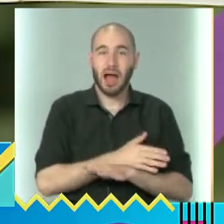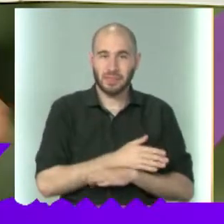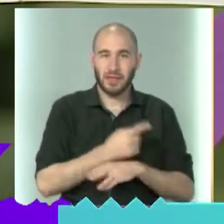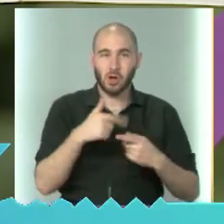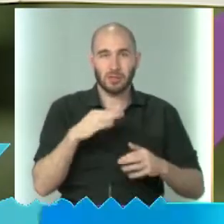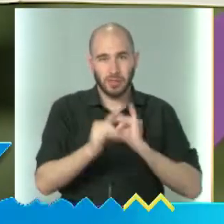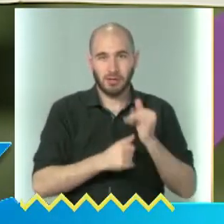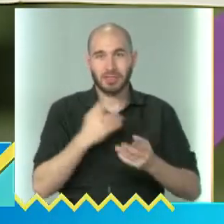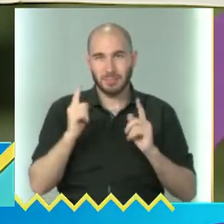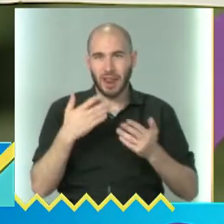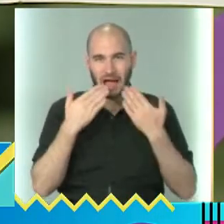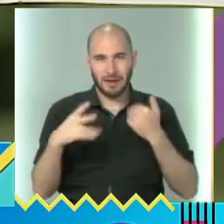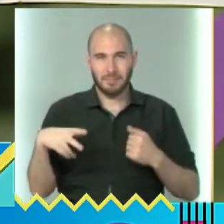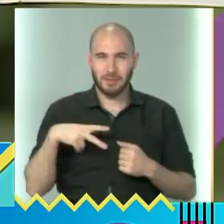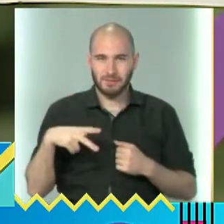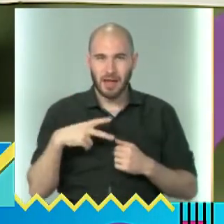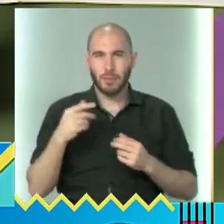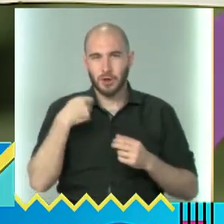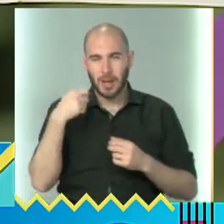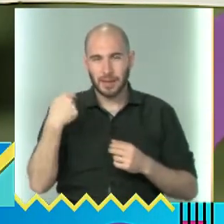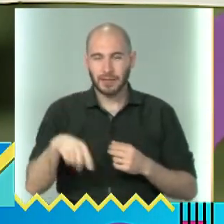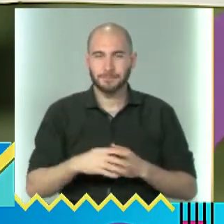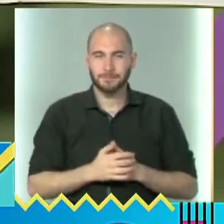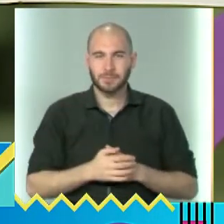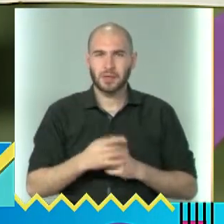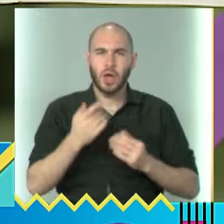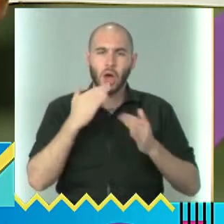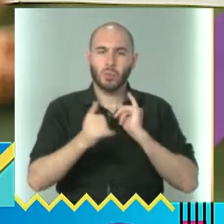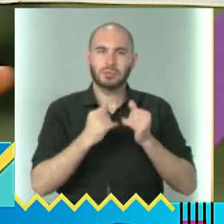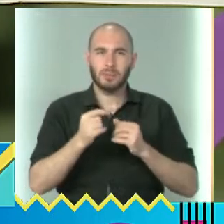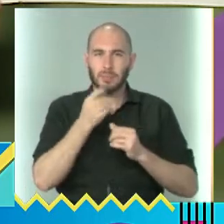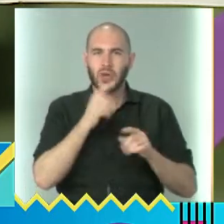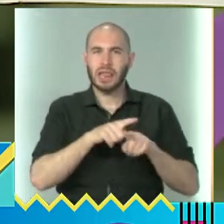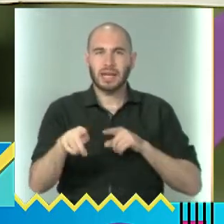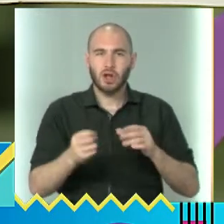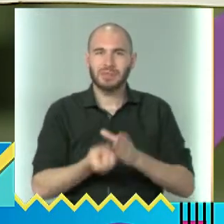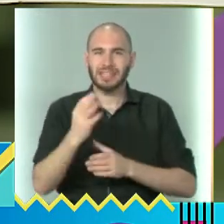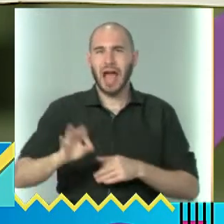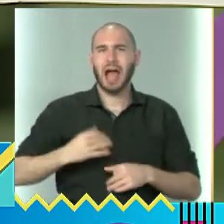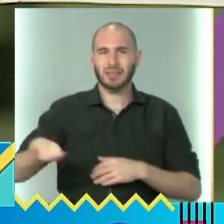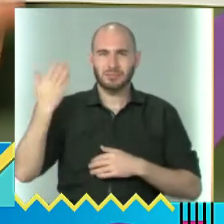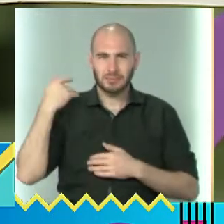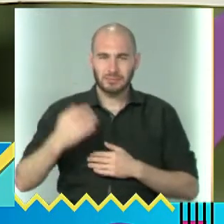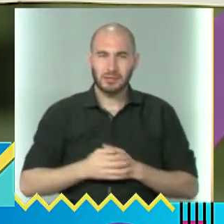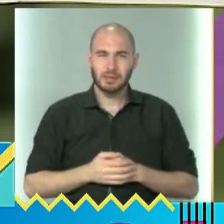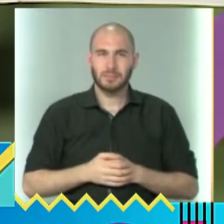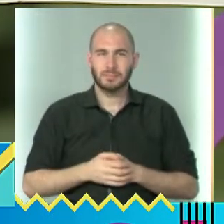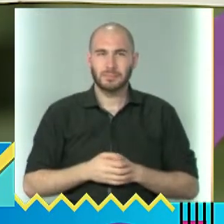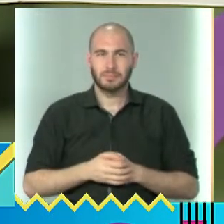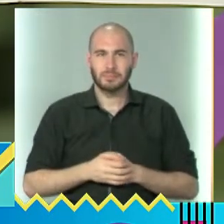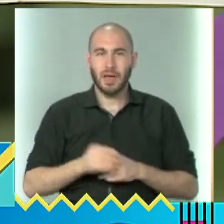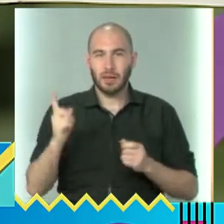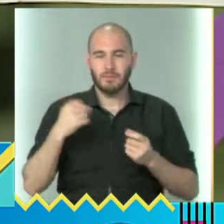que también hablamos por fuera del programa, y era, bueno, cuando hablábamos de la aparición de Internet hace algunos años atrás, cuando ya se empezó